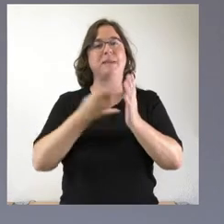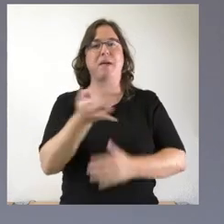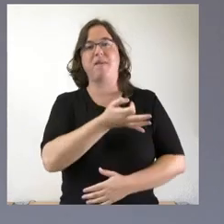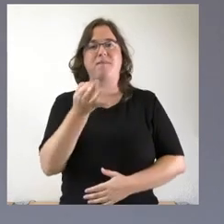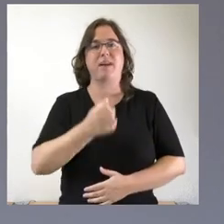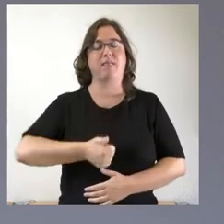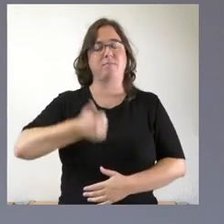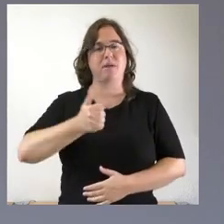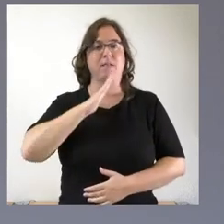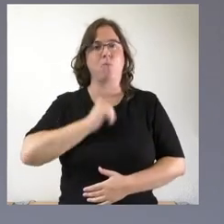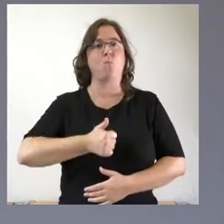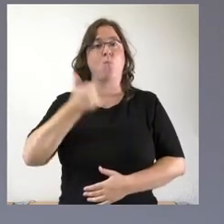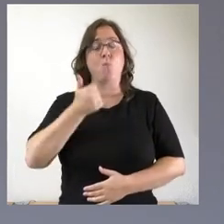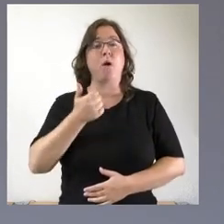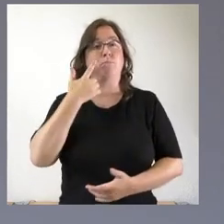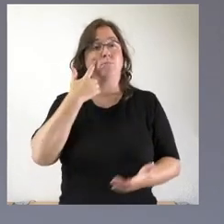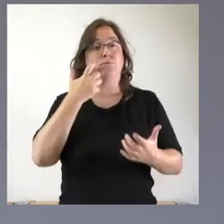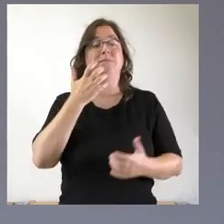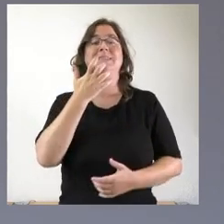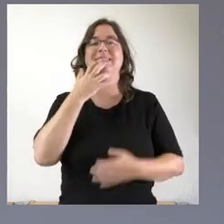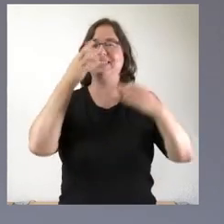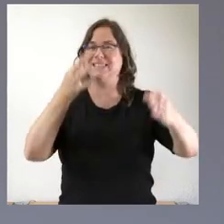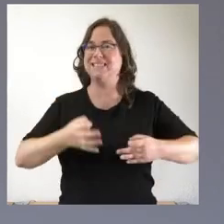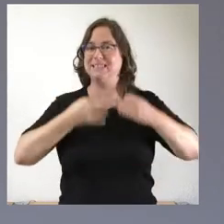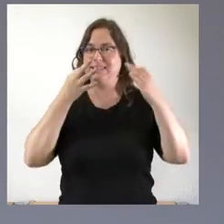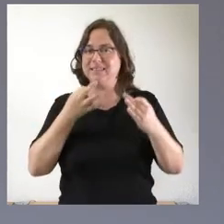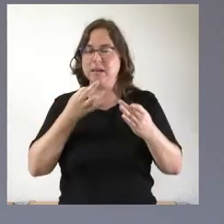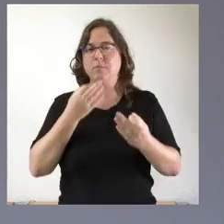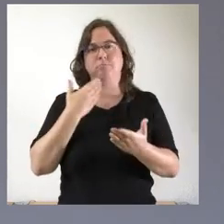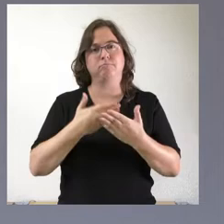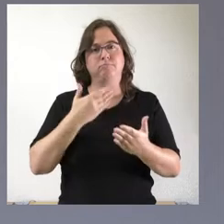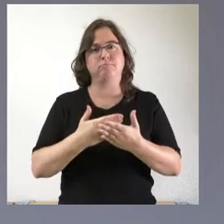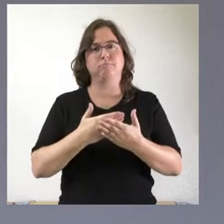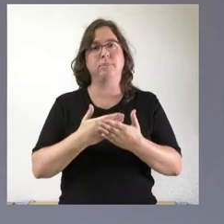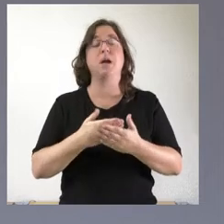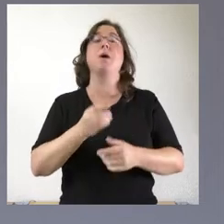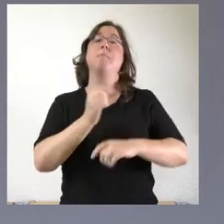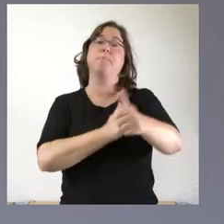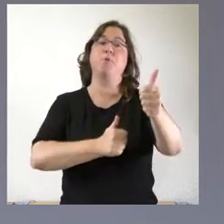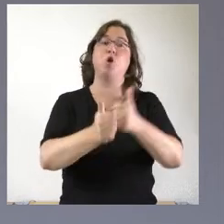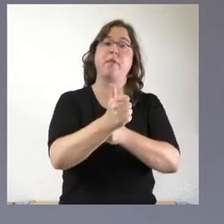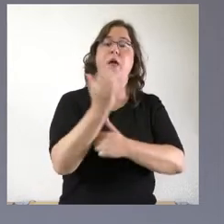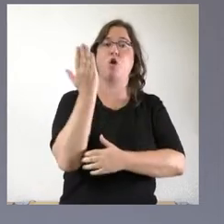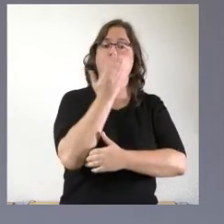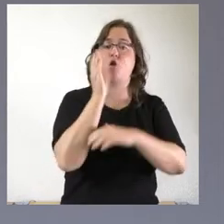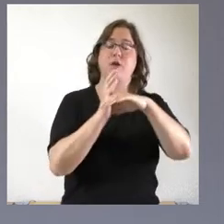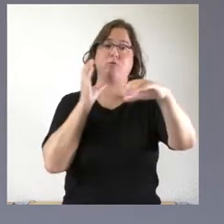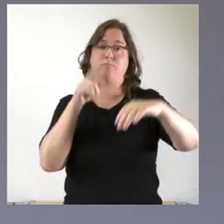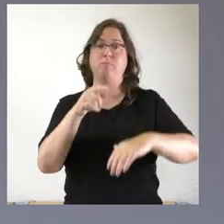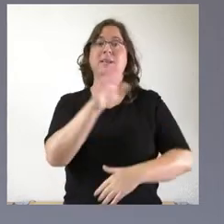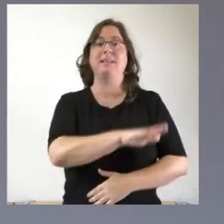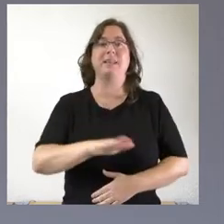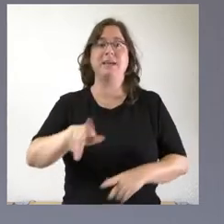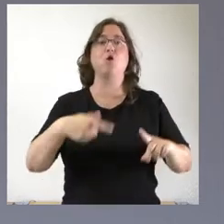más eficiente, destacando que siempre se garantizarán y prevalecerán las plazas escolares, tanto de los niños escolares como de